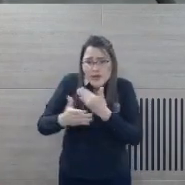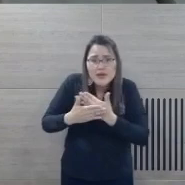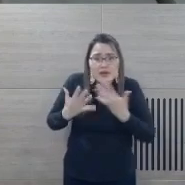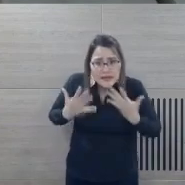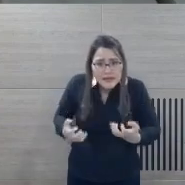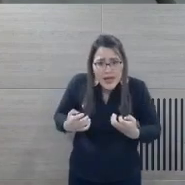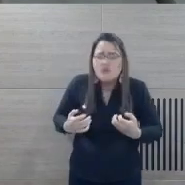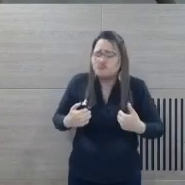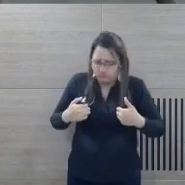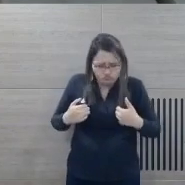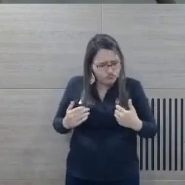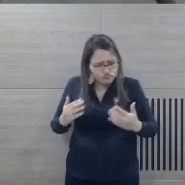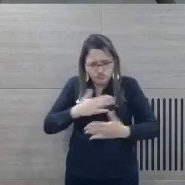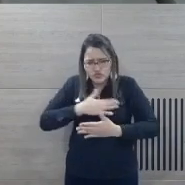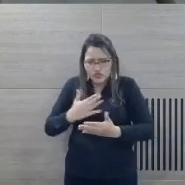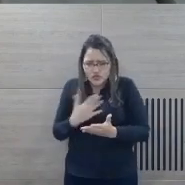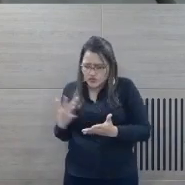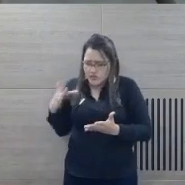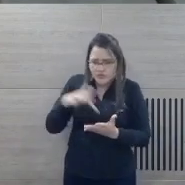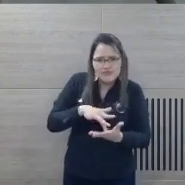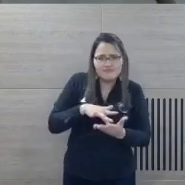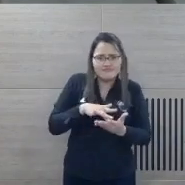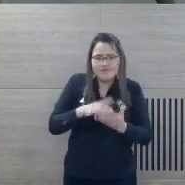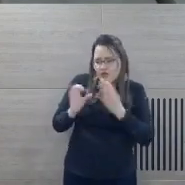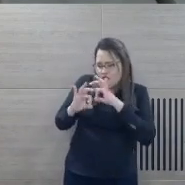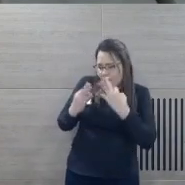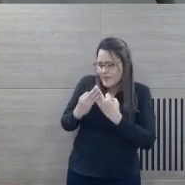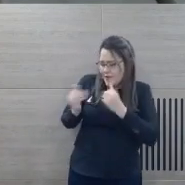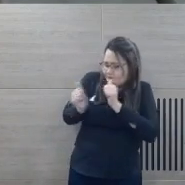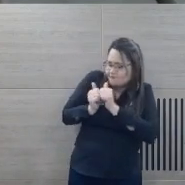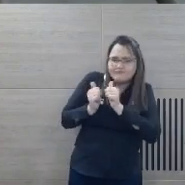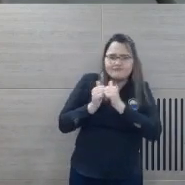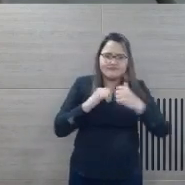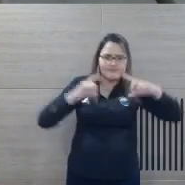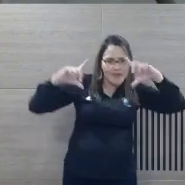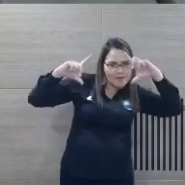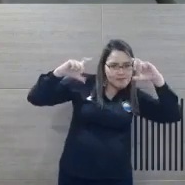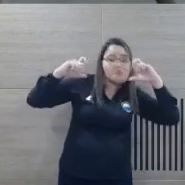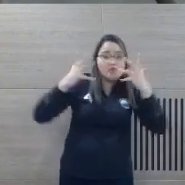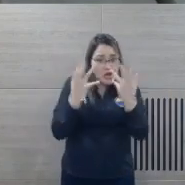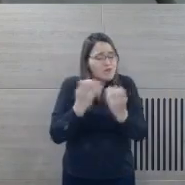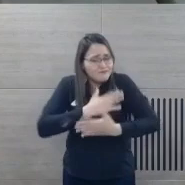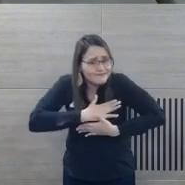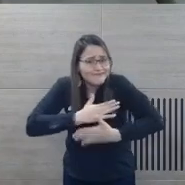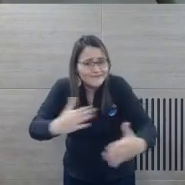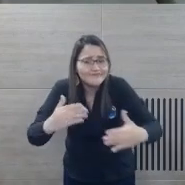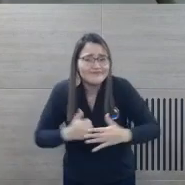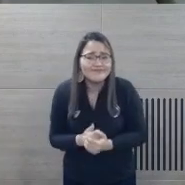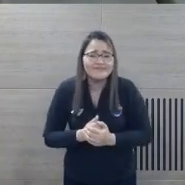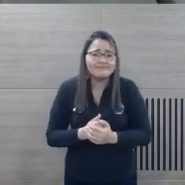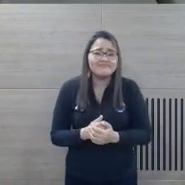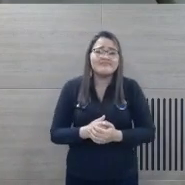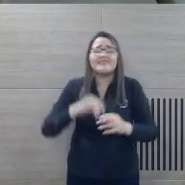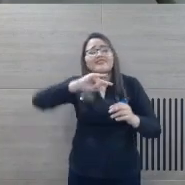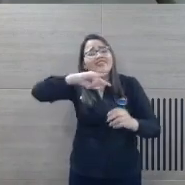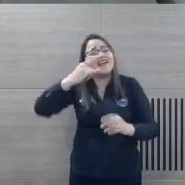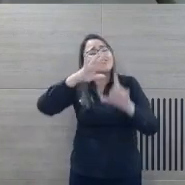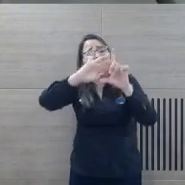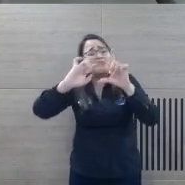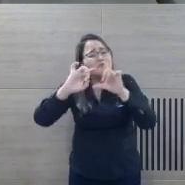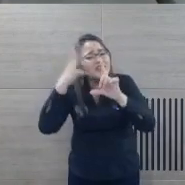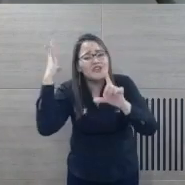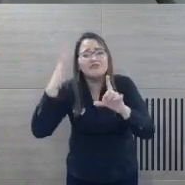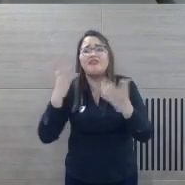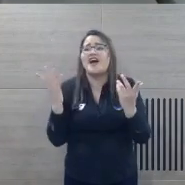estaré porque sé lo importante que es esto para ustedes y sus familiares. Y no importa si es virtual o digital, sientan todo nuestro cariño, nuestro afecto,